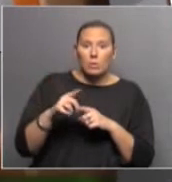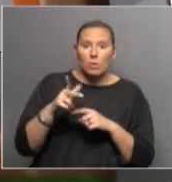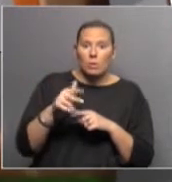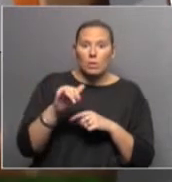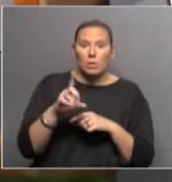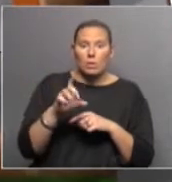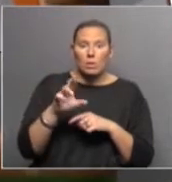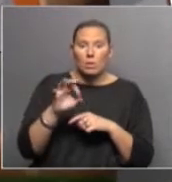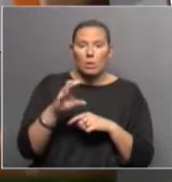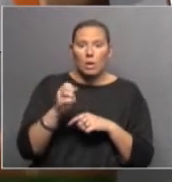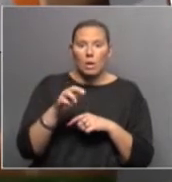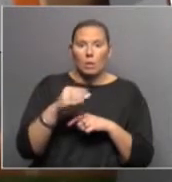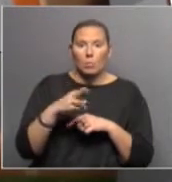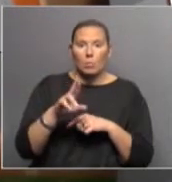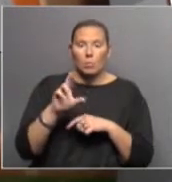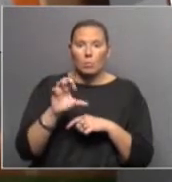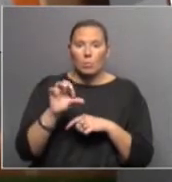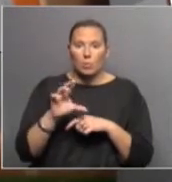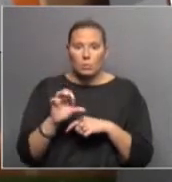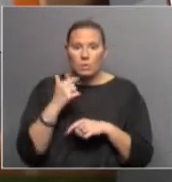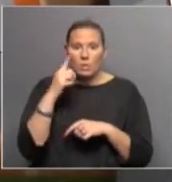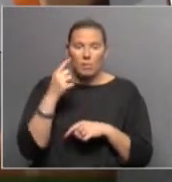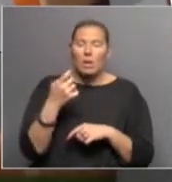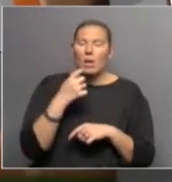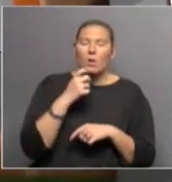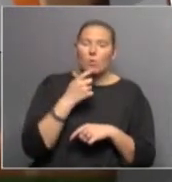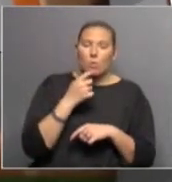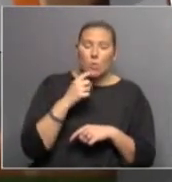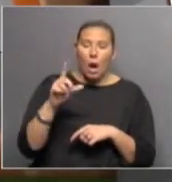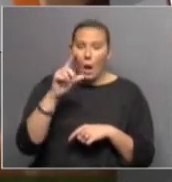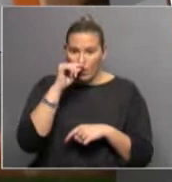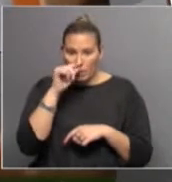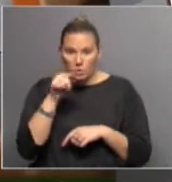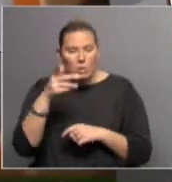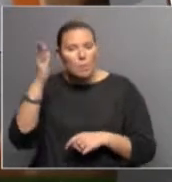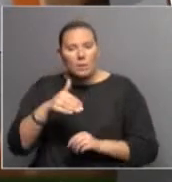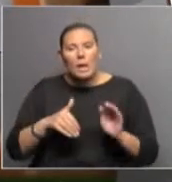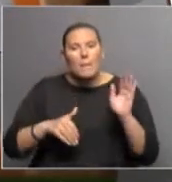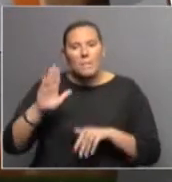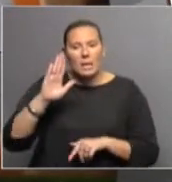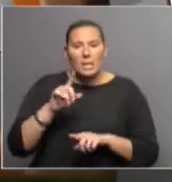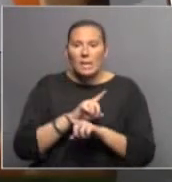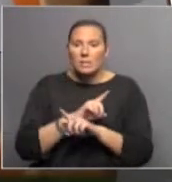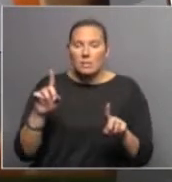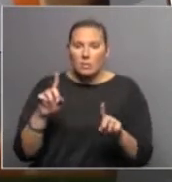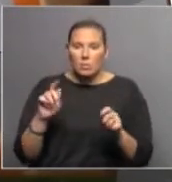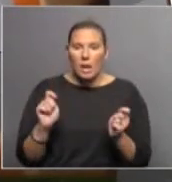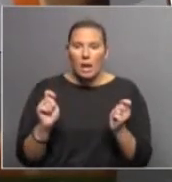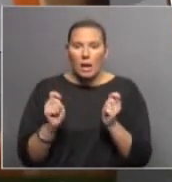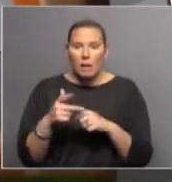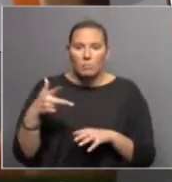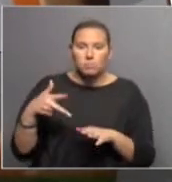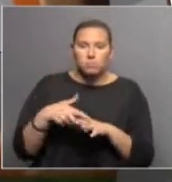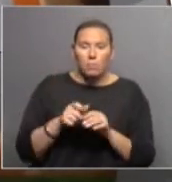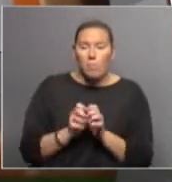como se ve en la barra roja y también la pequeña amarilla. Este porcentaje sería aún mayor de no haber atravesado las restricciones